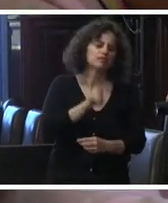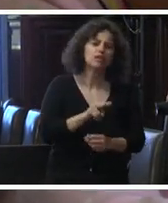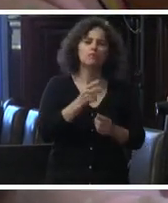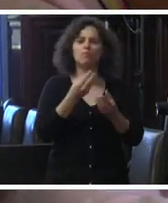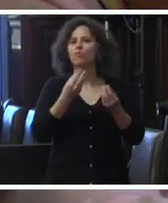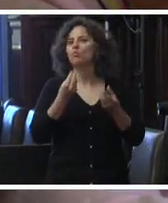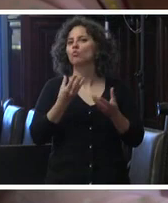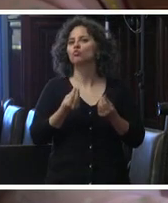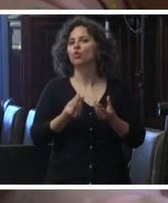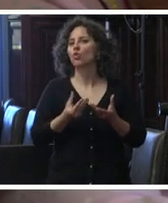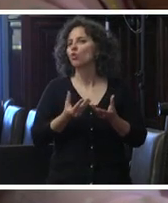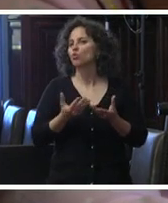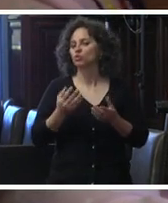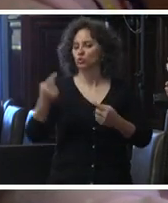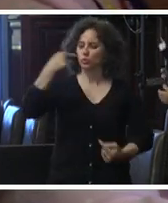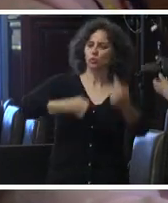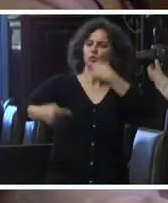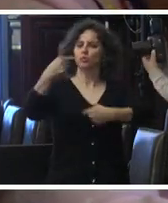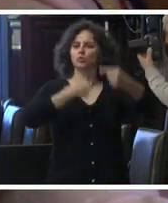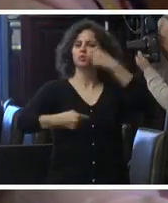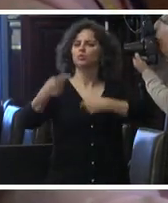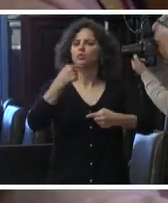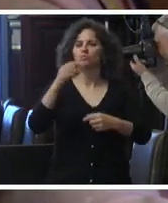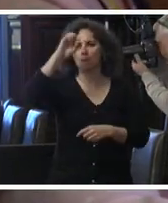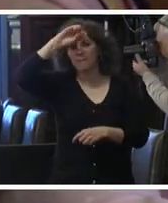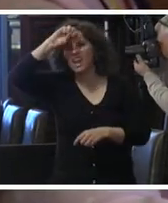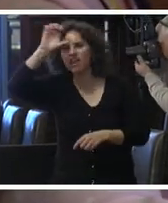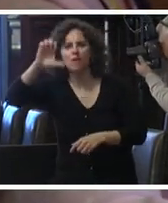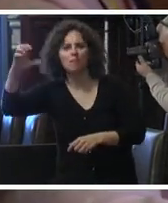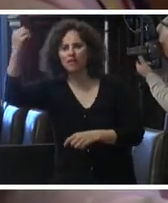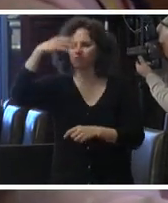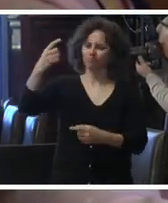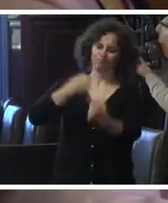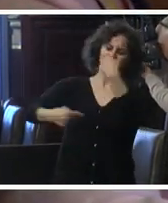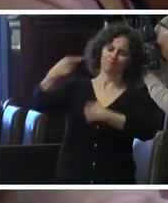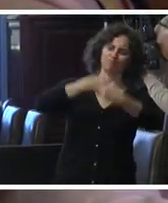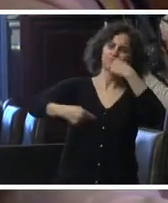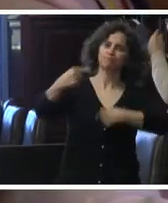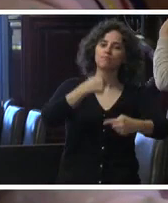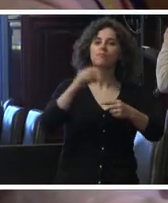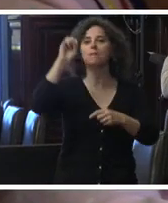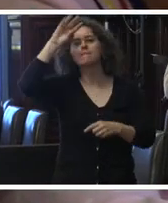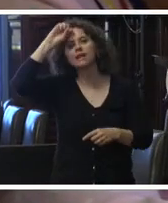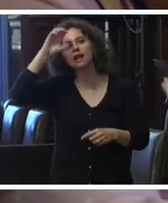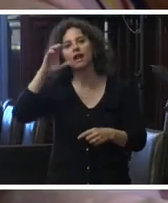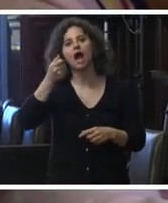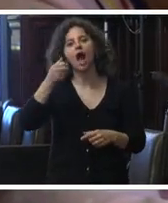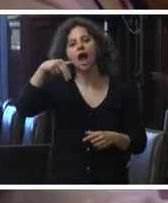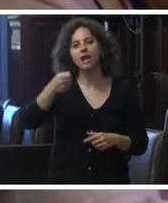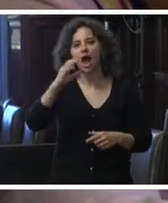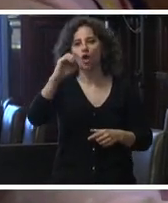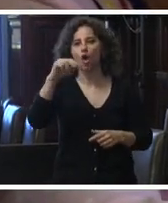muchos acosos por parte de las mineras, por parte de la minera Yanacocha